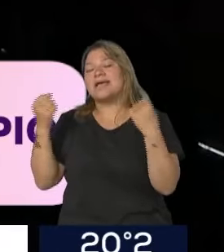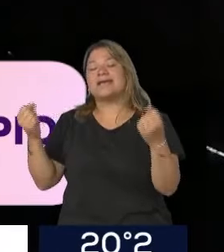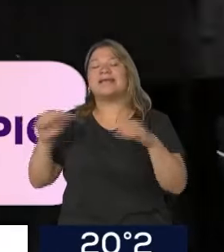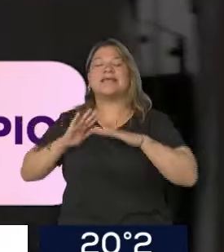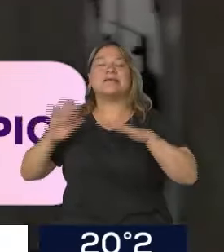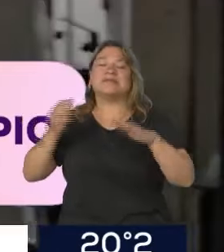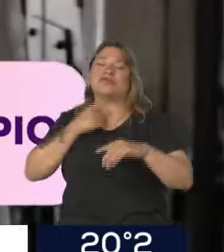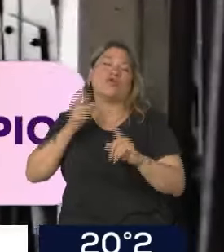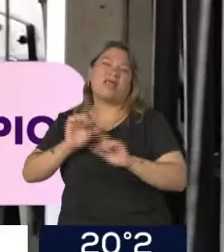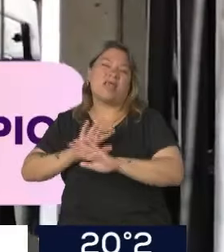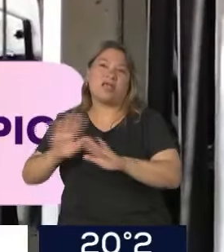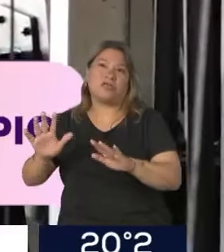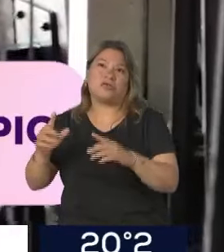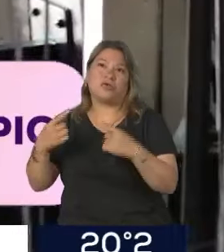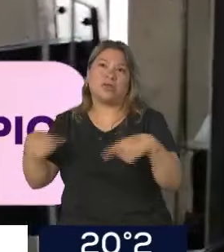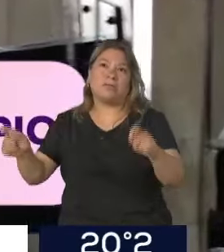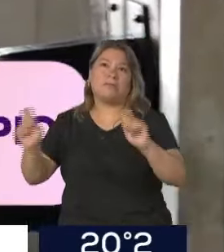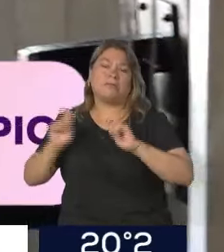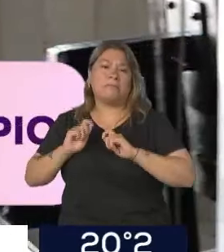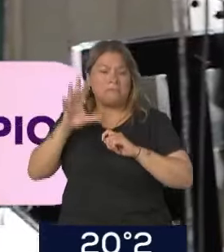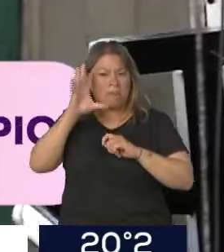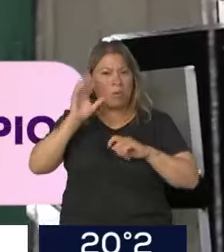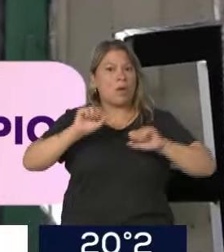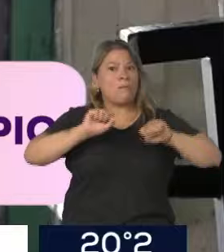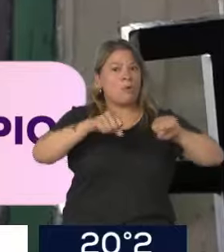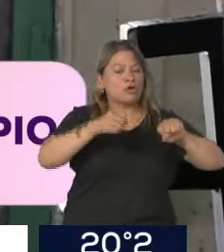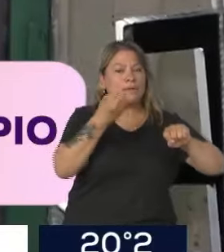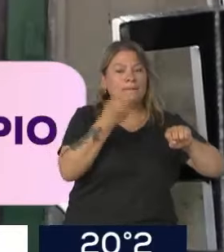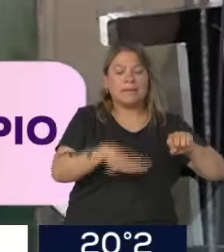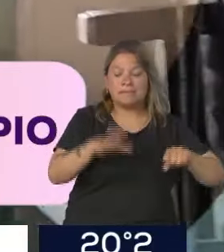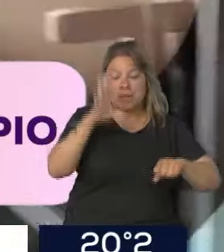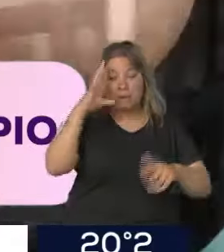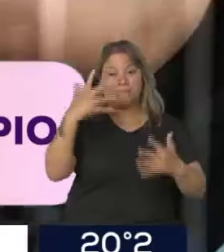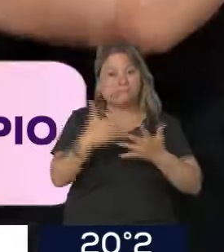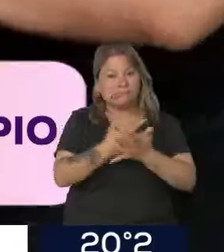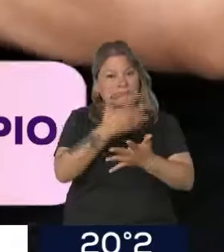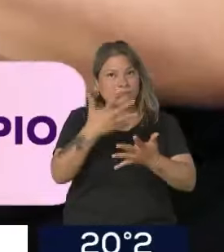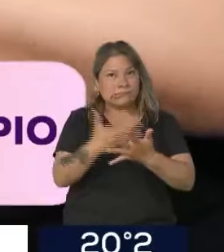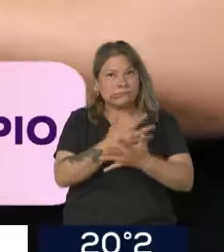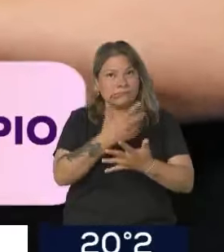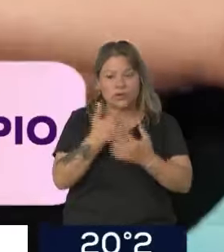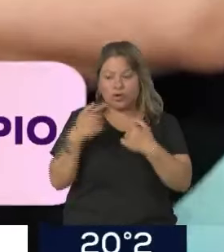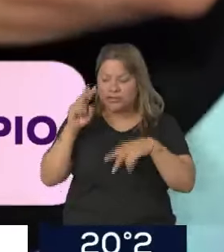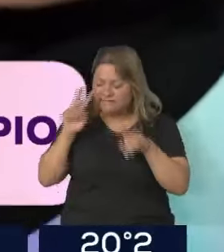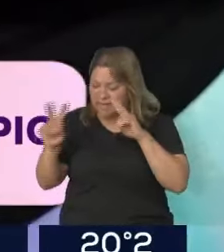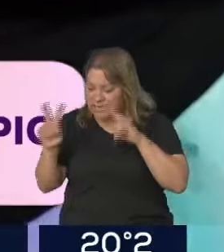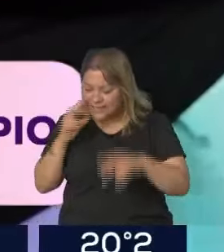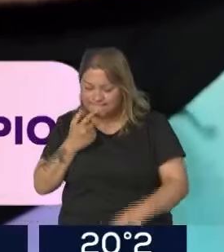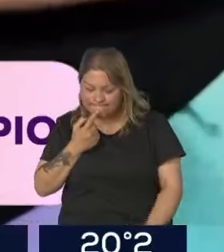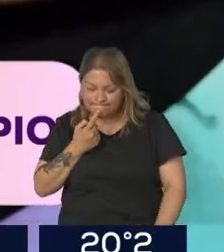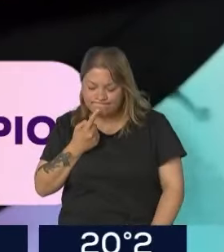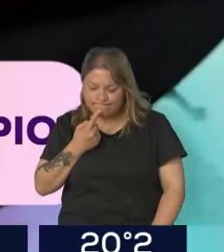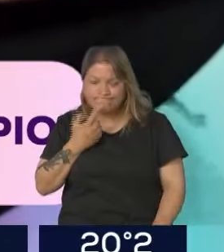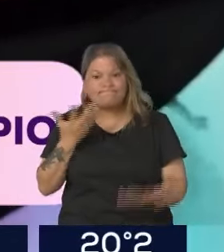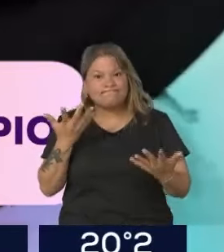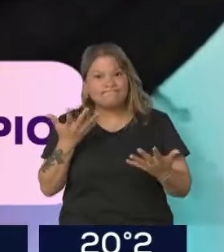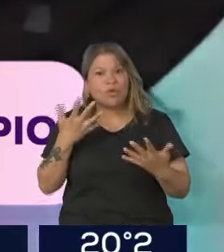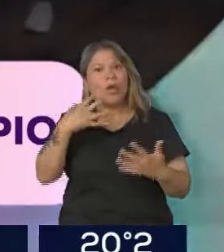lo regalaba. Perdemos una moto, me acuerdo que la pasamos muy mal, y yo veía eso ahí y digo, bueno, y si empiezo a dar